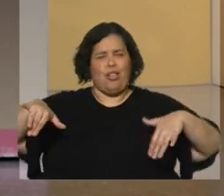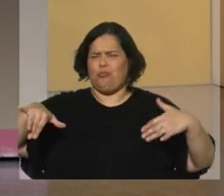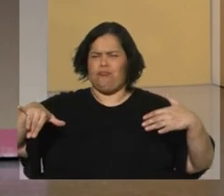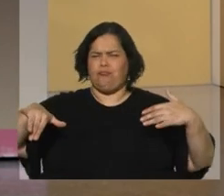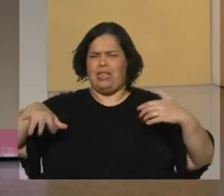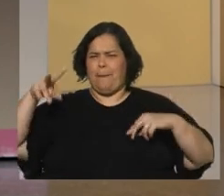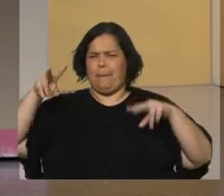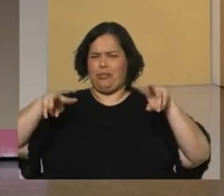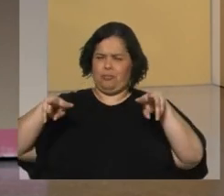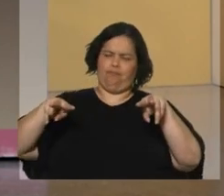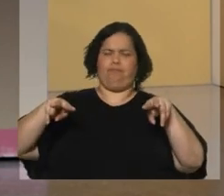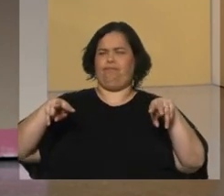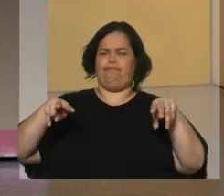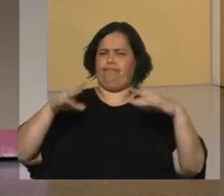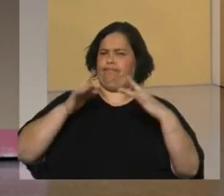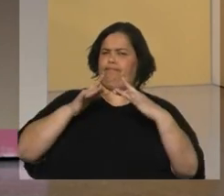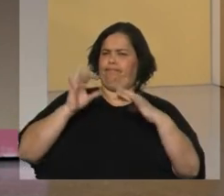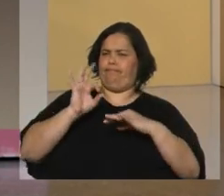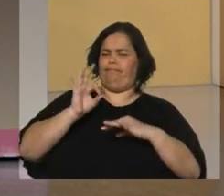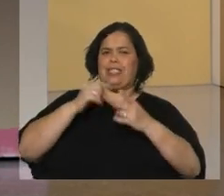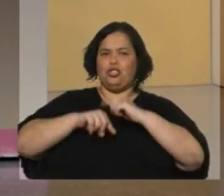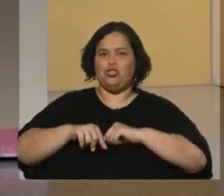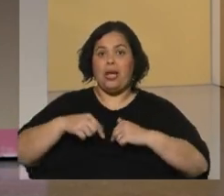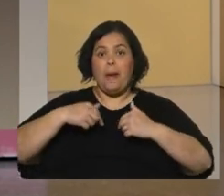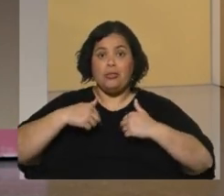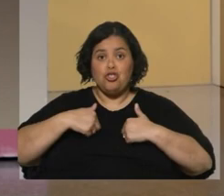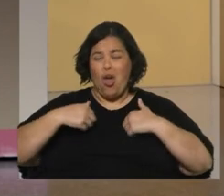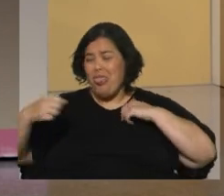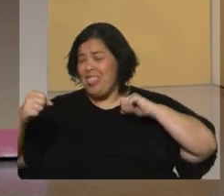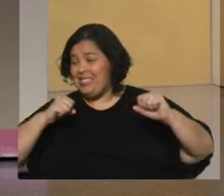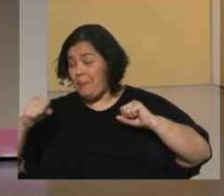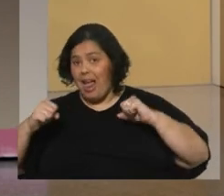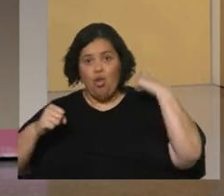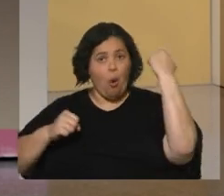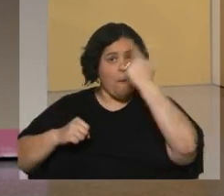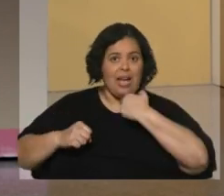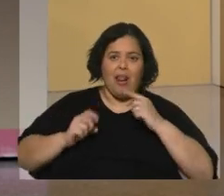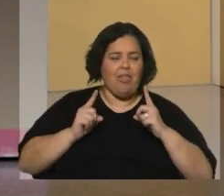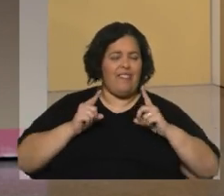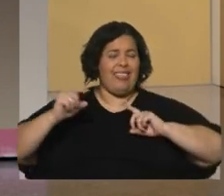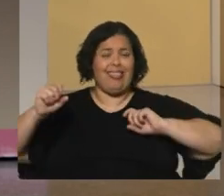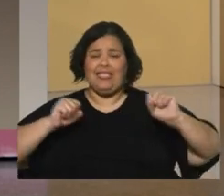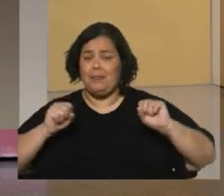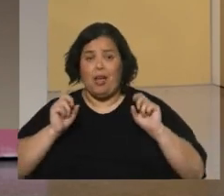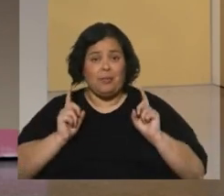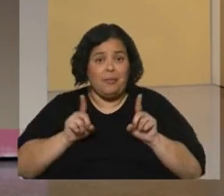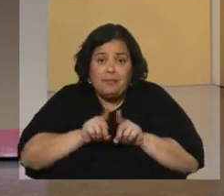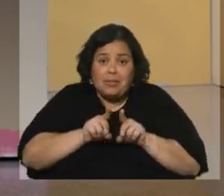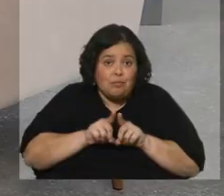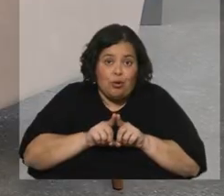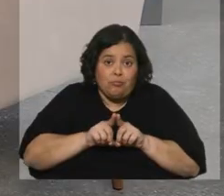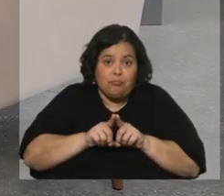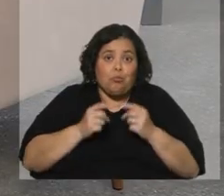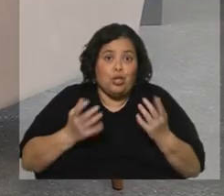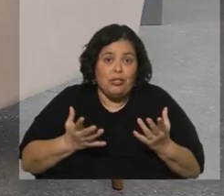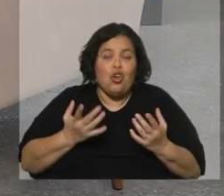conecta Claro si yo estoy desesperado mi cara tiene que estar en desesperación no es algo que uno actúe demasiado y ahí soy